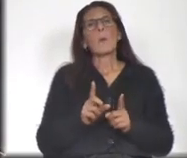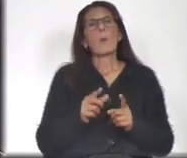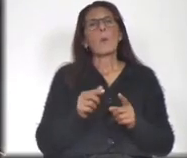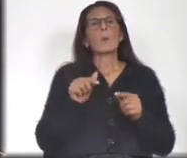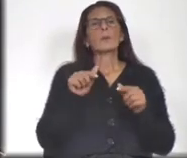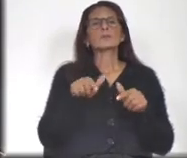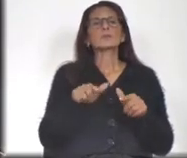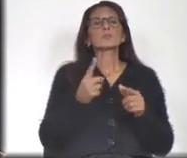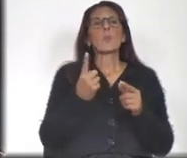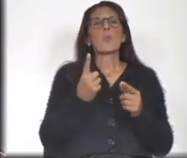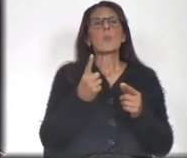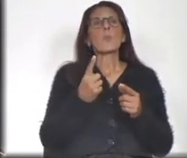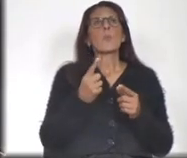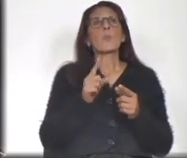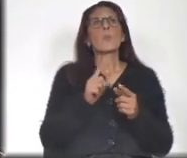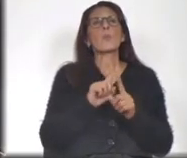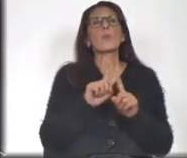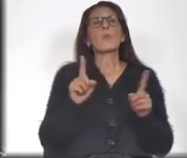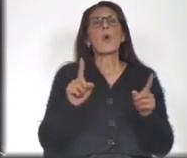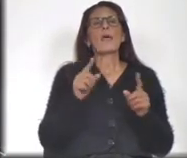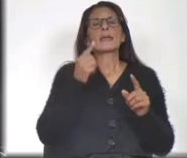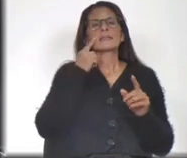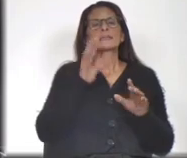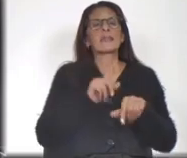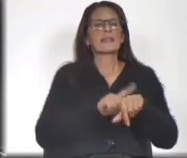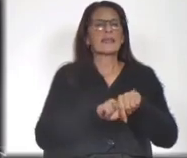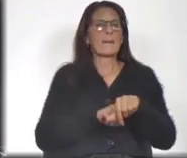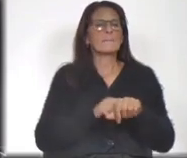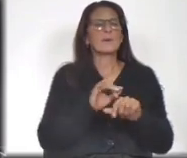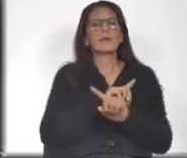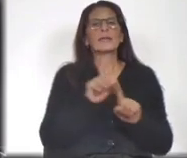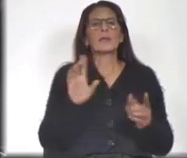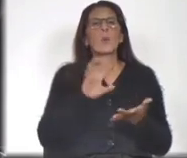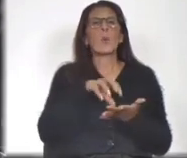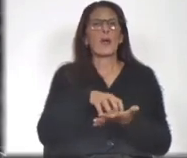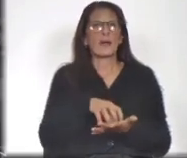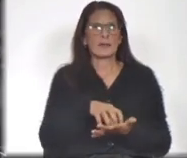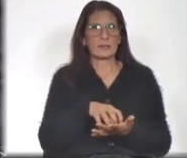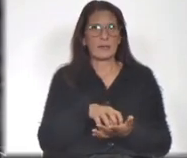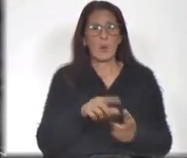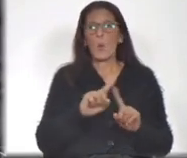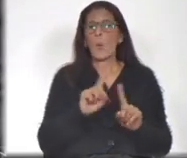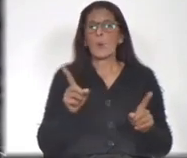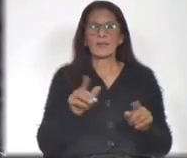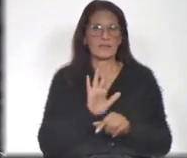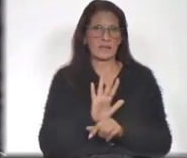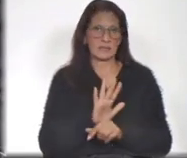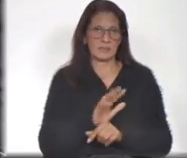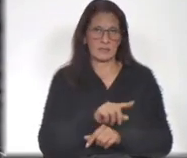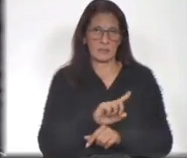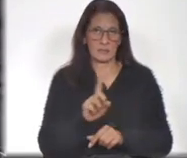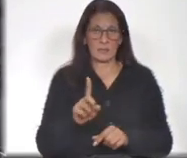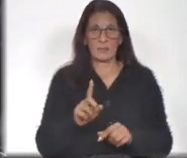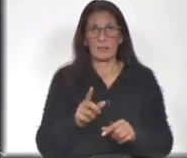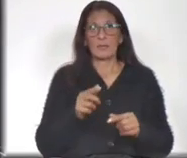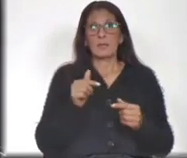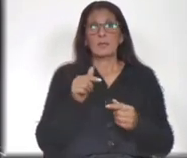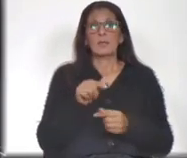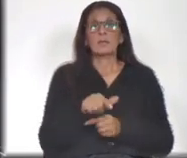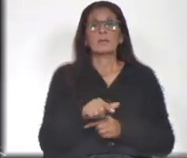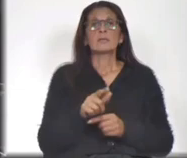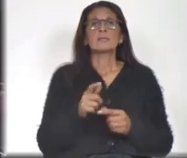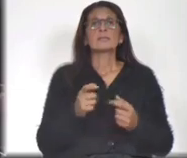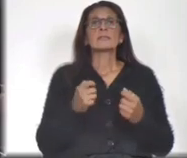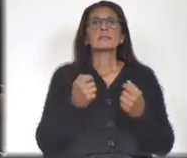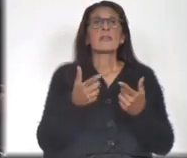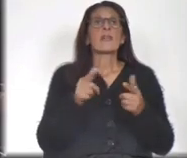una cápsula aislada de tiempo y lugar, ascética. No es así. Se da